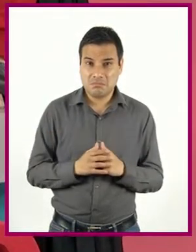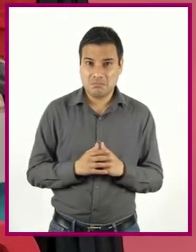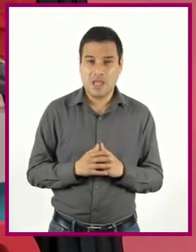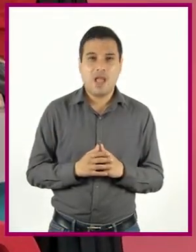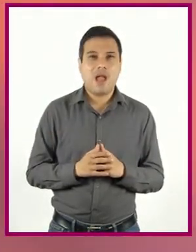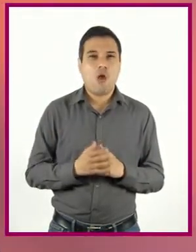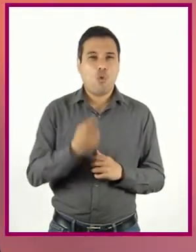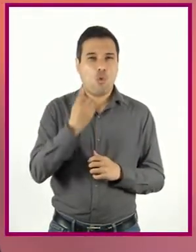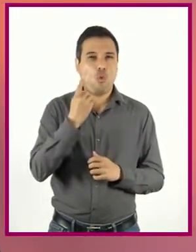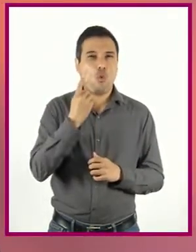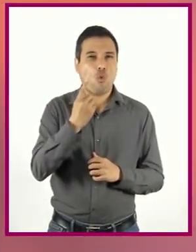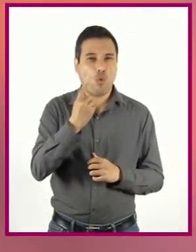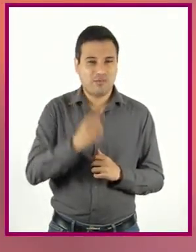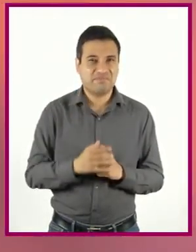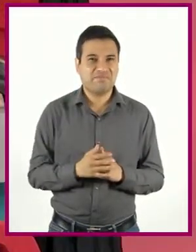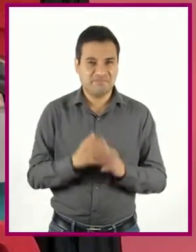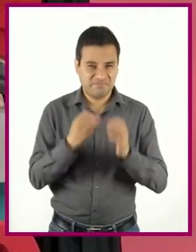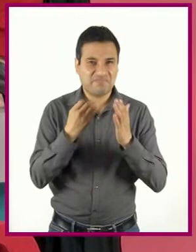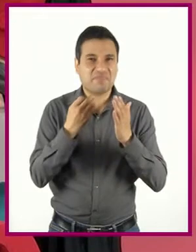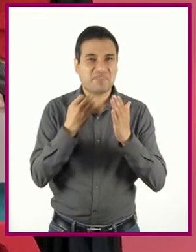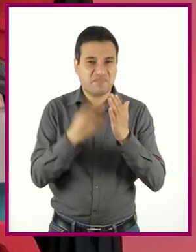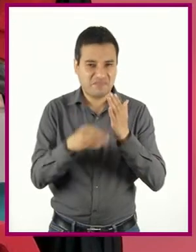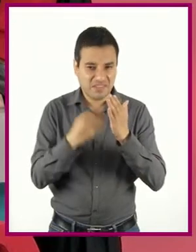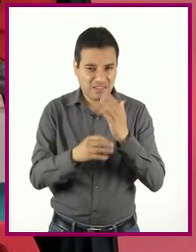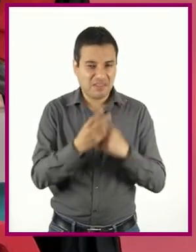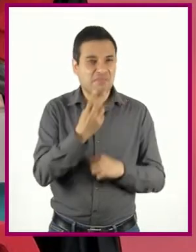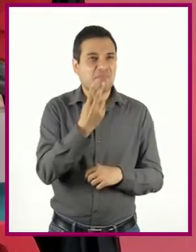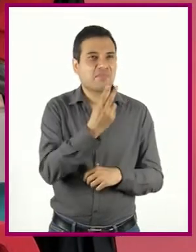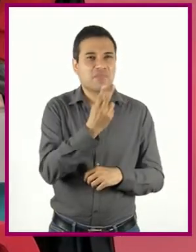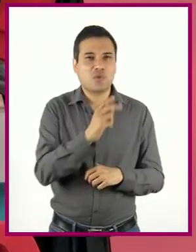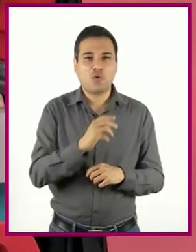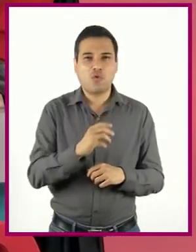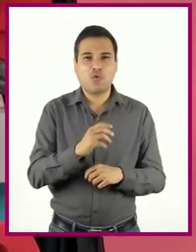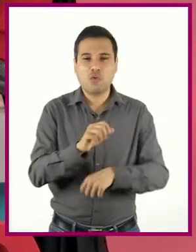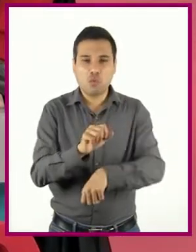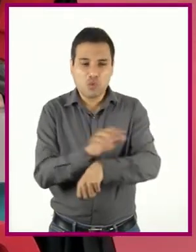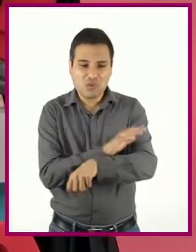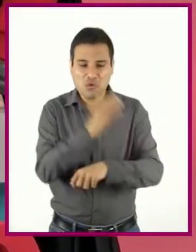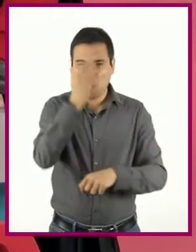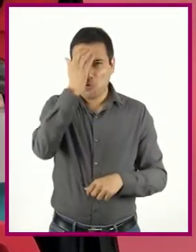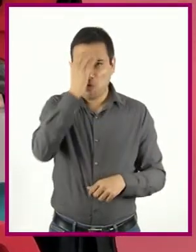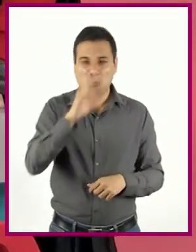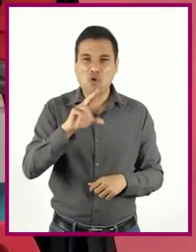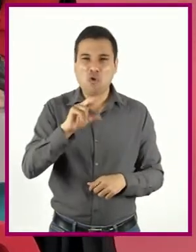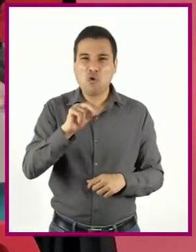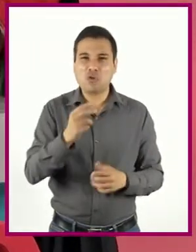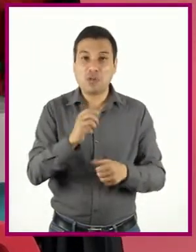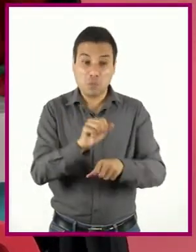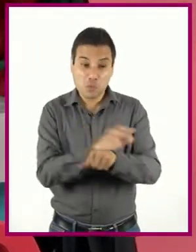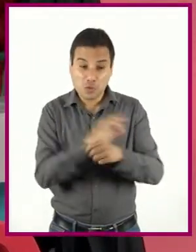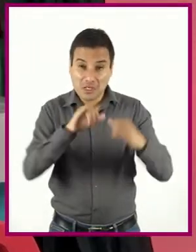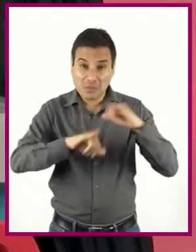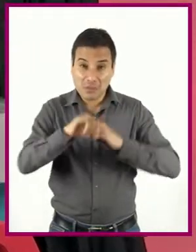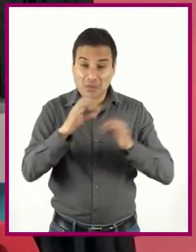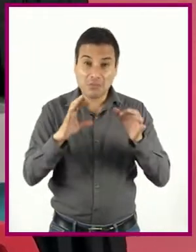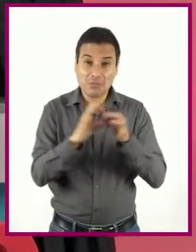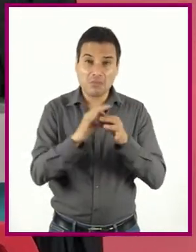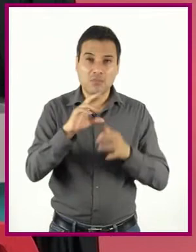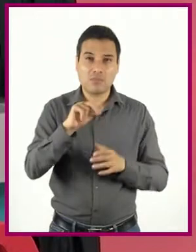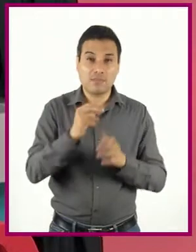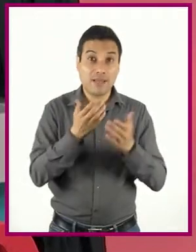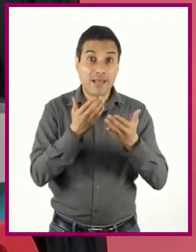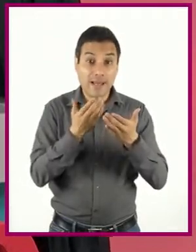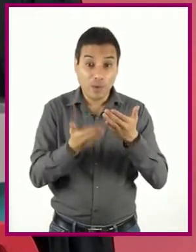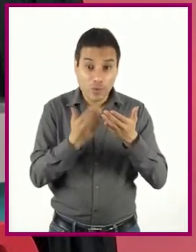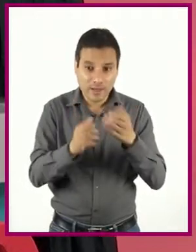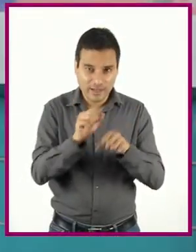emociones! ¡La química no tiene nada que ver con las emociones! Tienes razón. ¡Tienes razón! Ahora, a borrar las